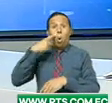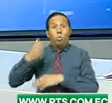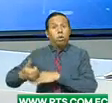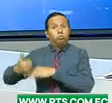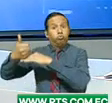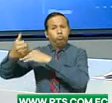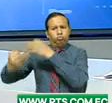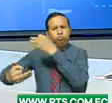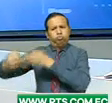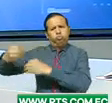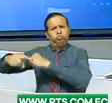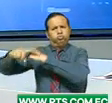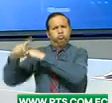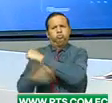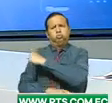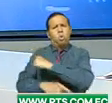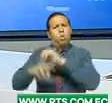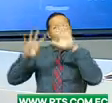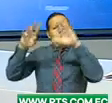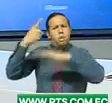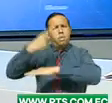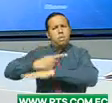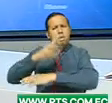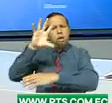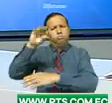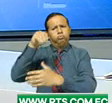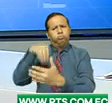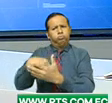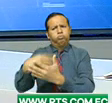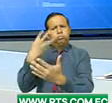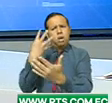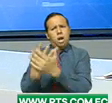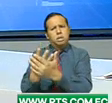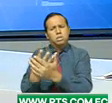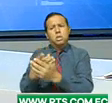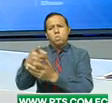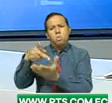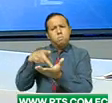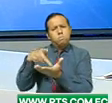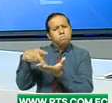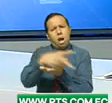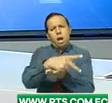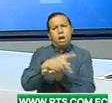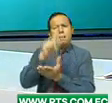esta es la primera vez que una persona es sentenciada por matar animales en el Ecuador.